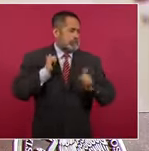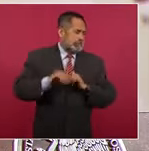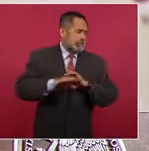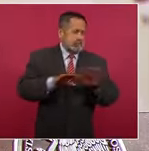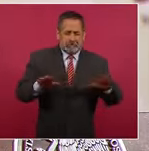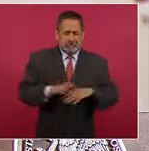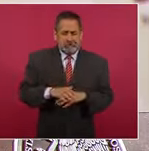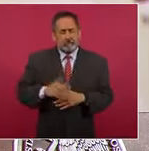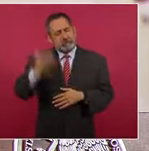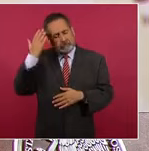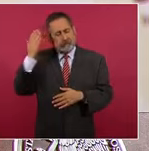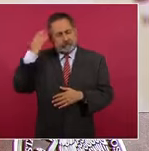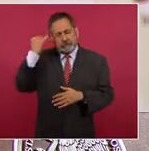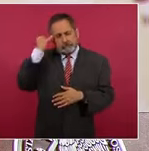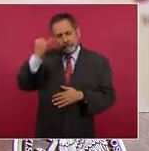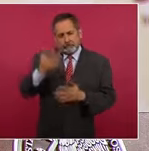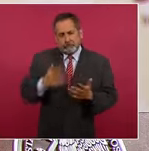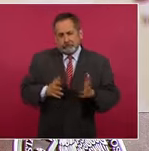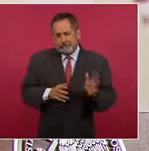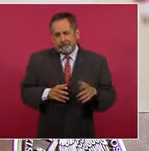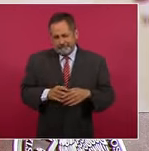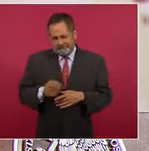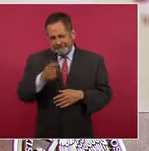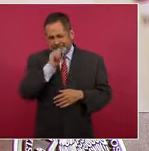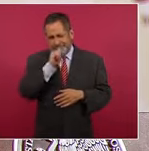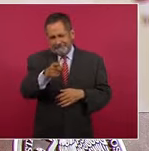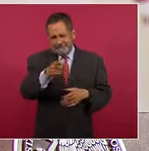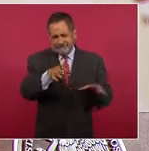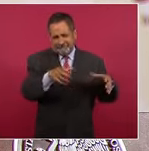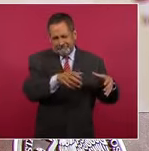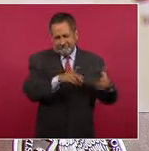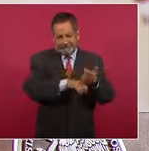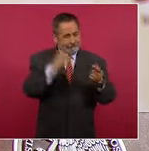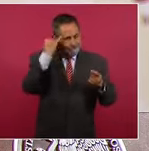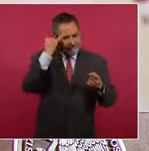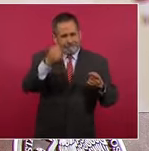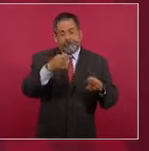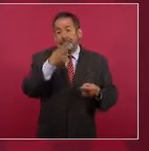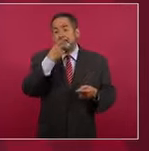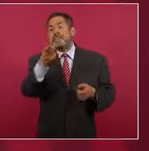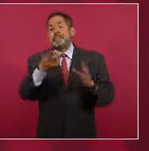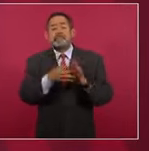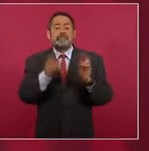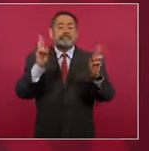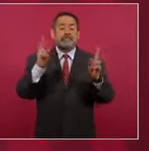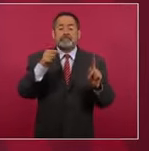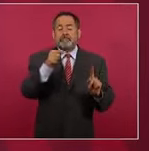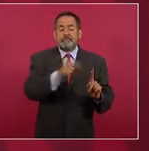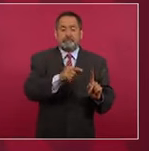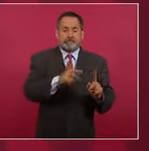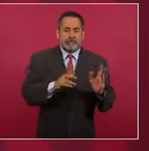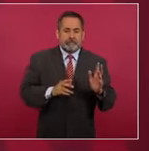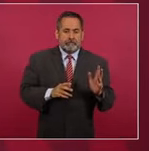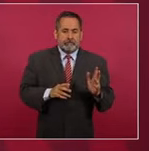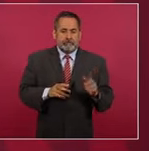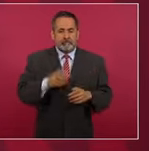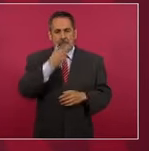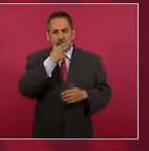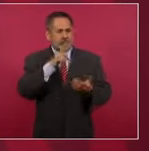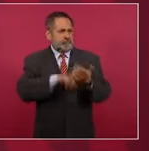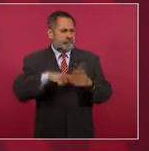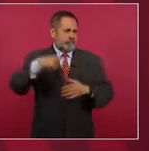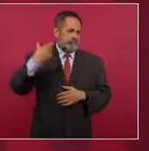ninguna índole. O esto que supuestamente le atribuyen a uno de los hombres más ricos